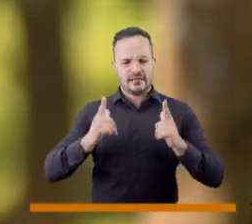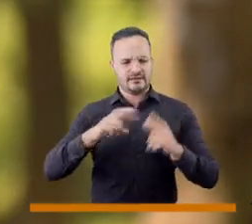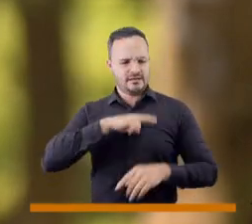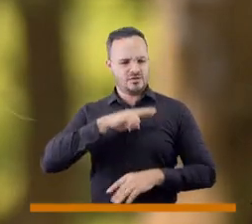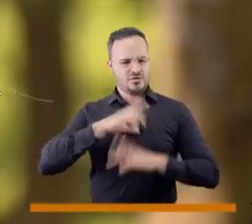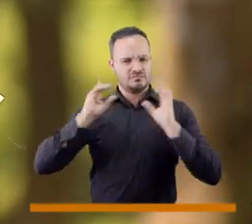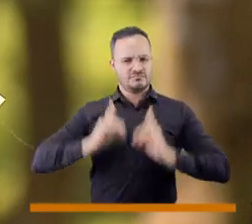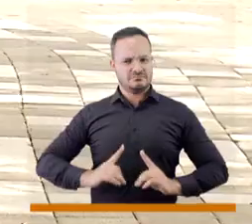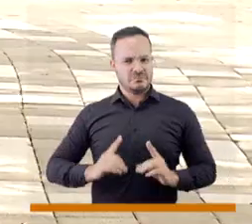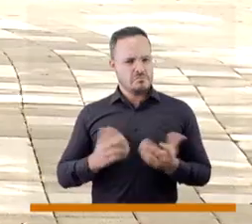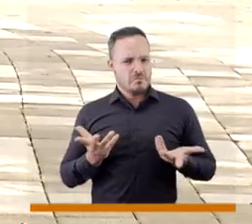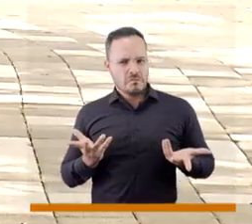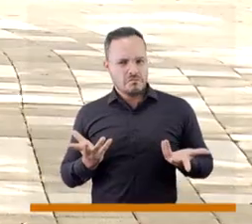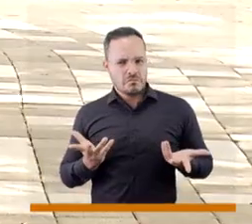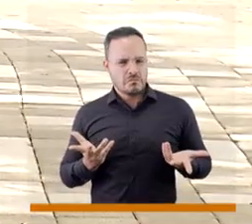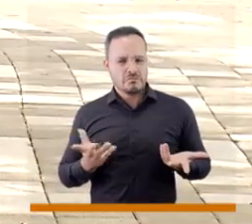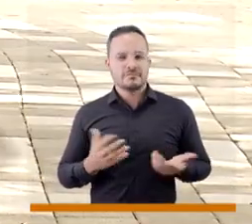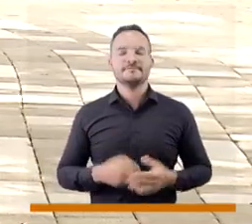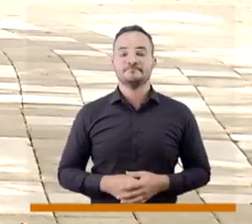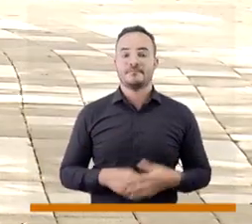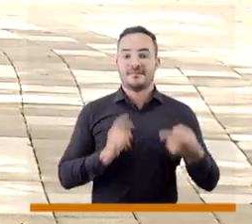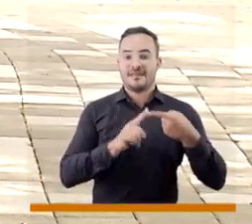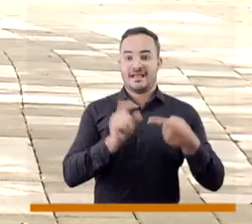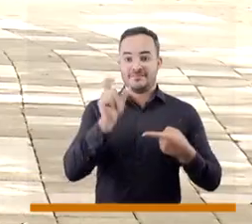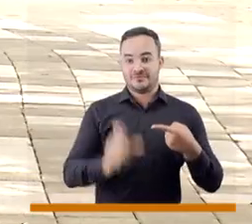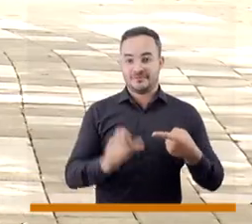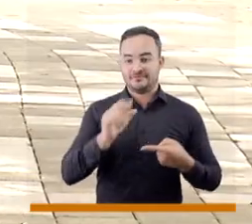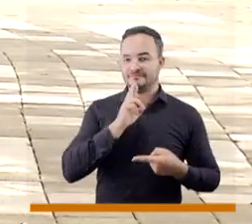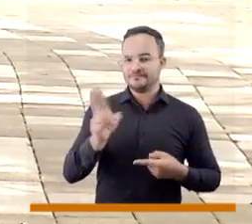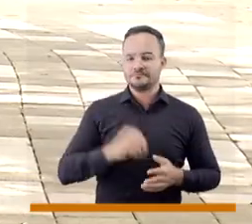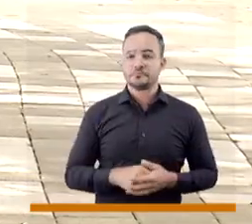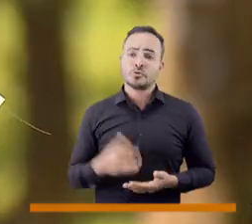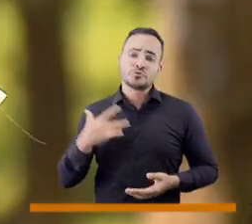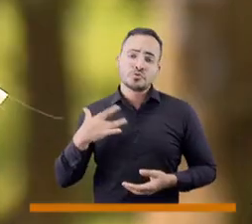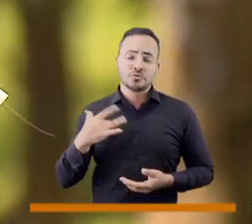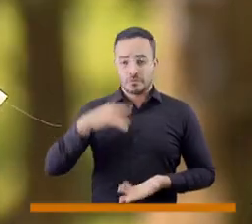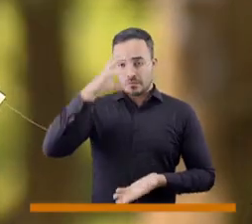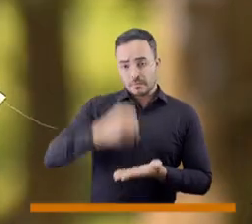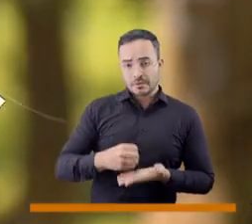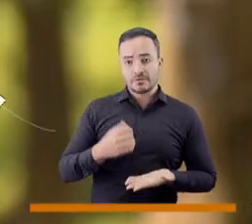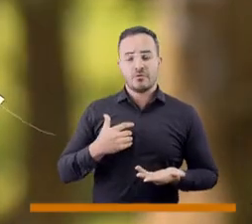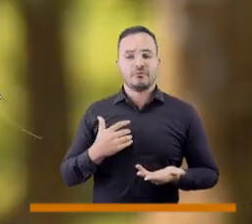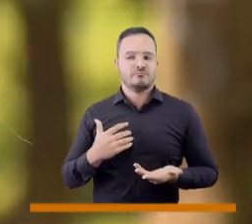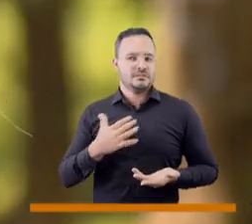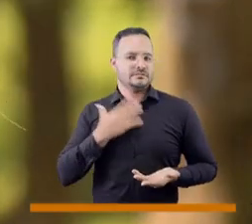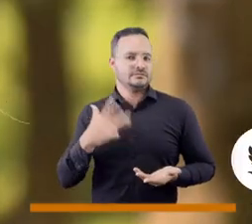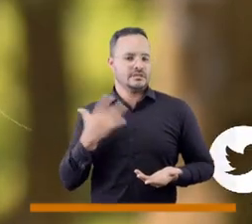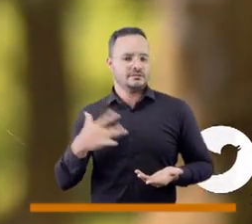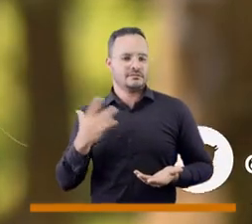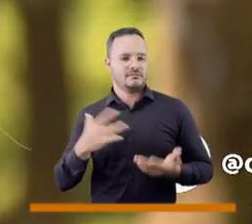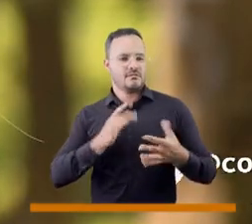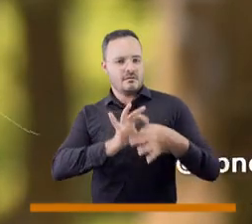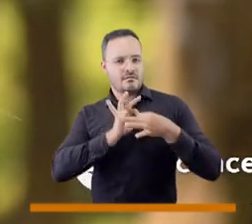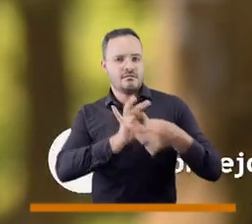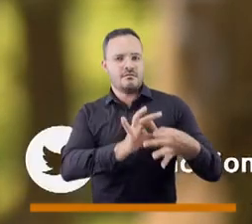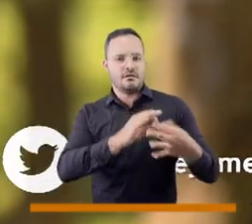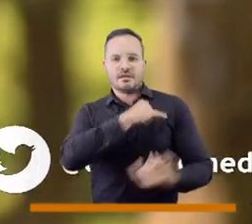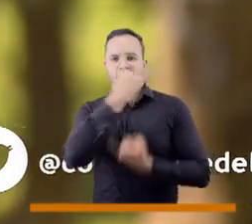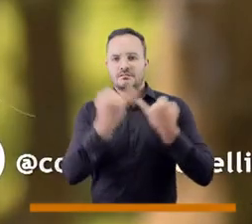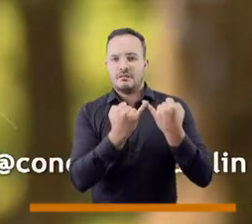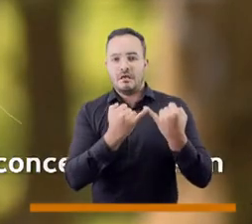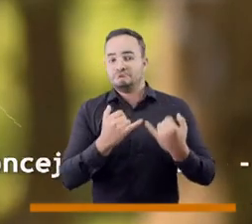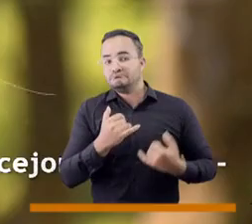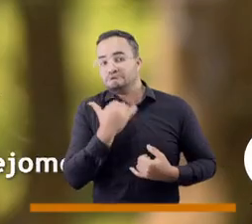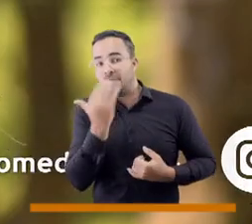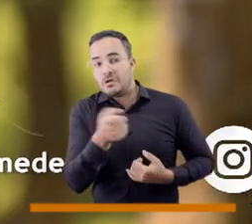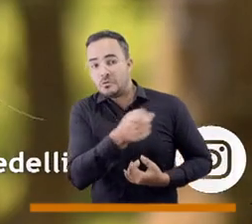libertad religiosa? @ Carmen Pérez. Pues considero que la libertad religiosa sirve para sentirse conectado